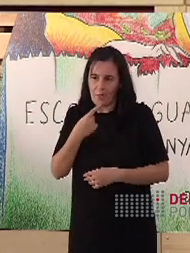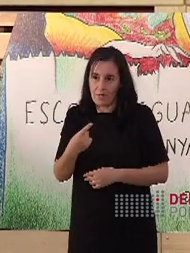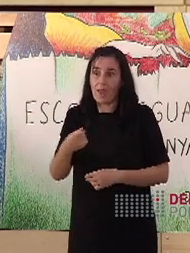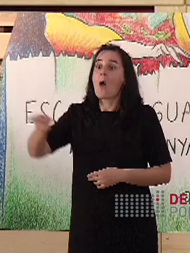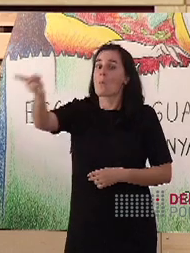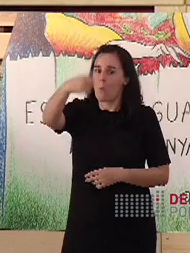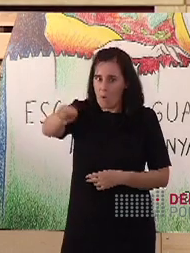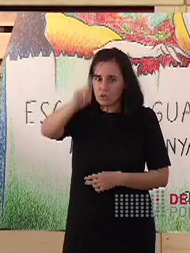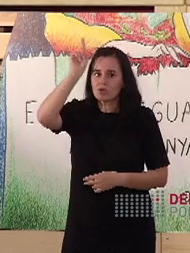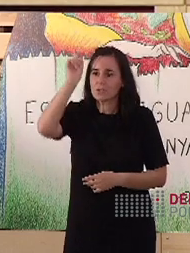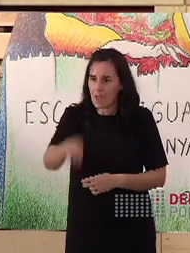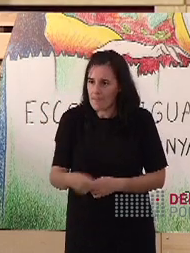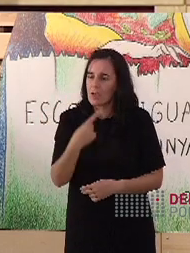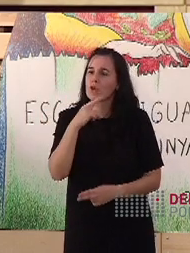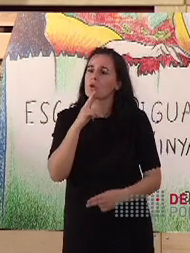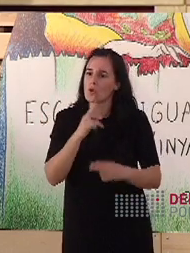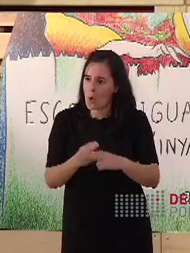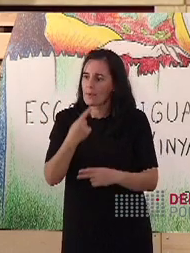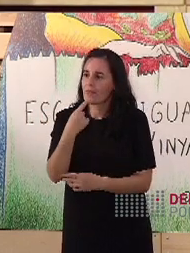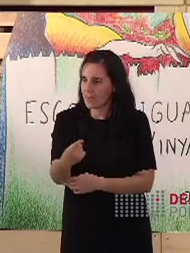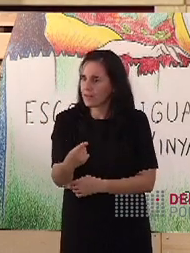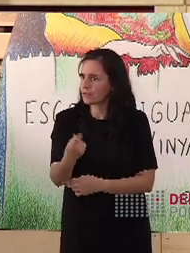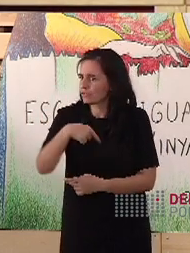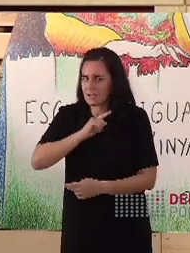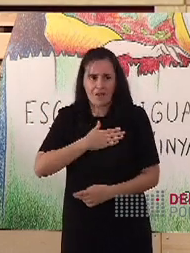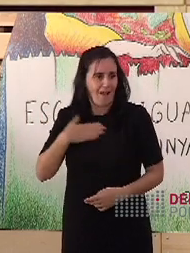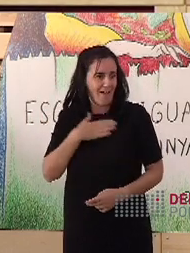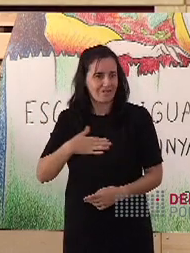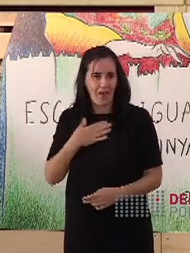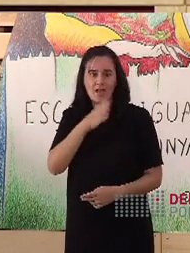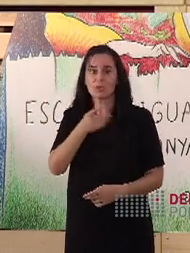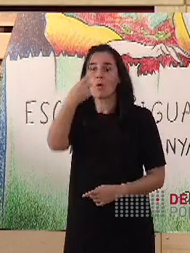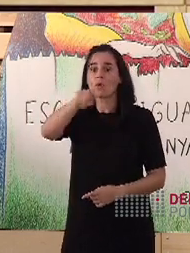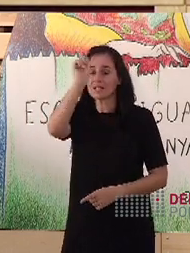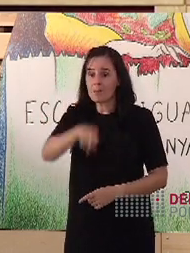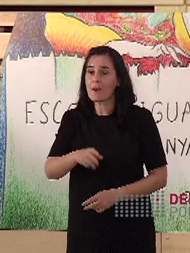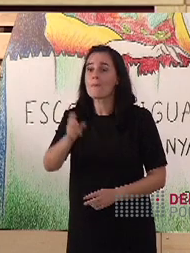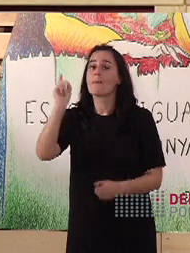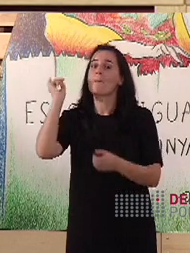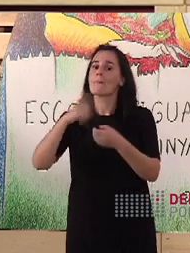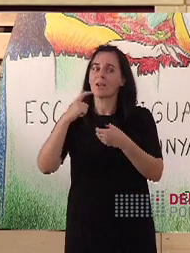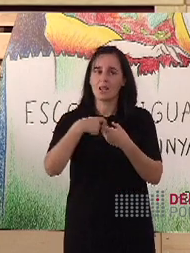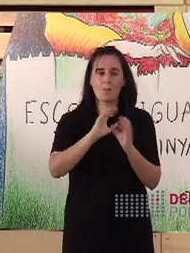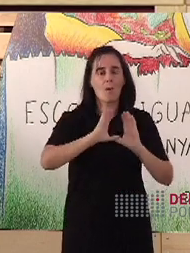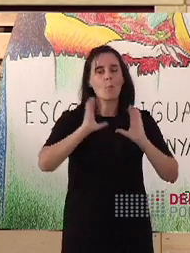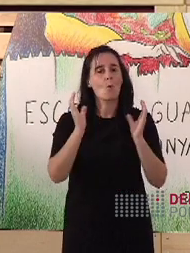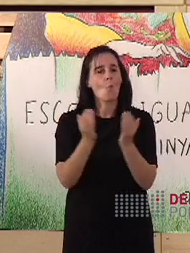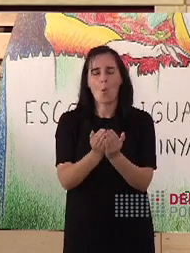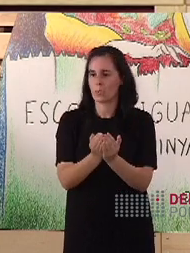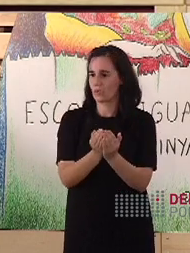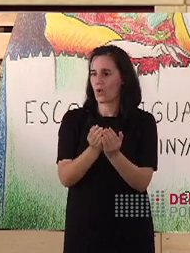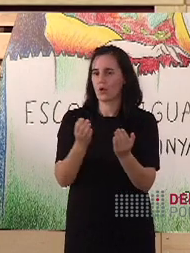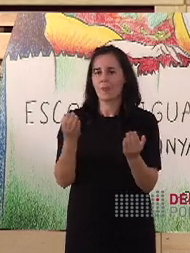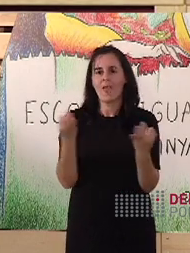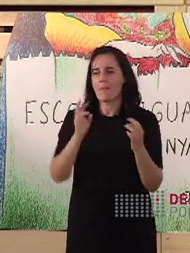nos acompañades, vos nomeamos, e encantadas, porque formades parte deste outro mundo que temos que